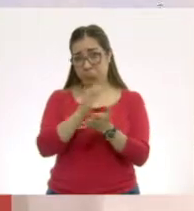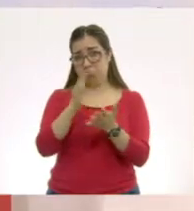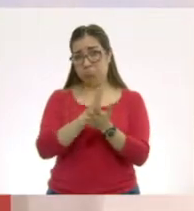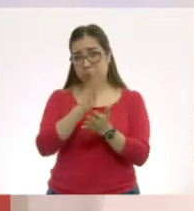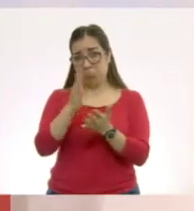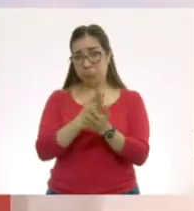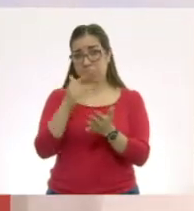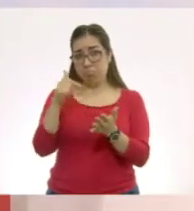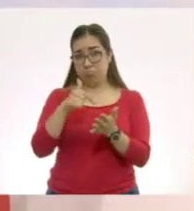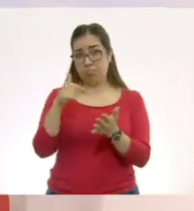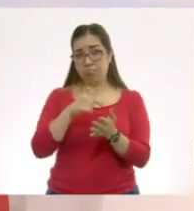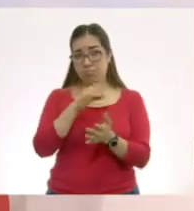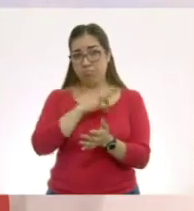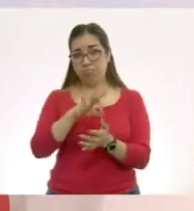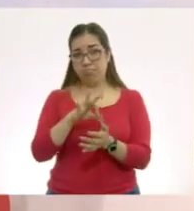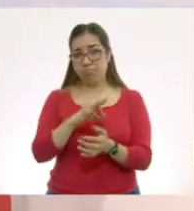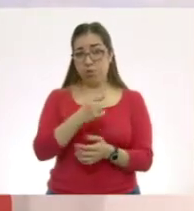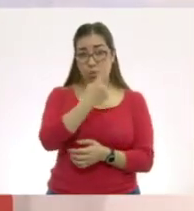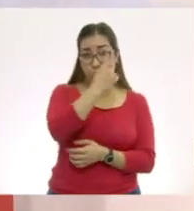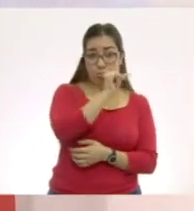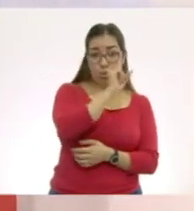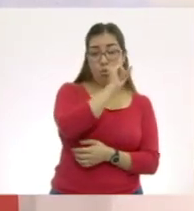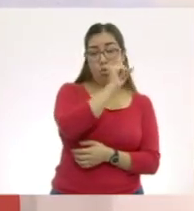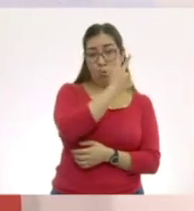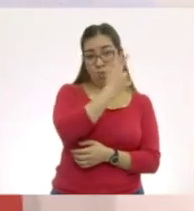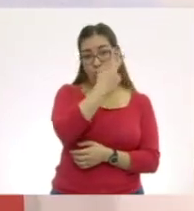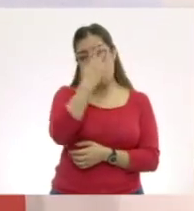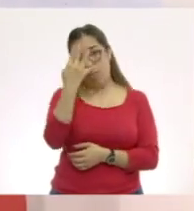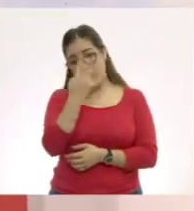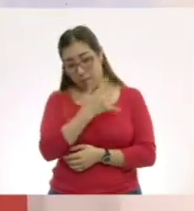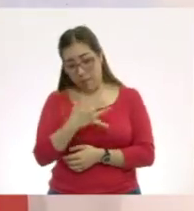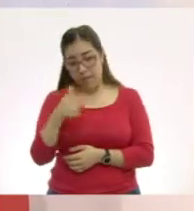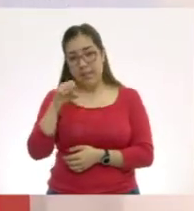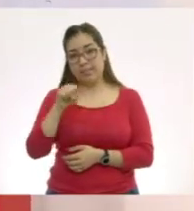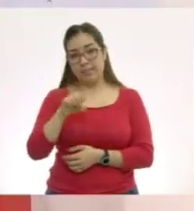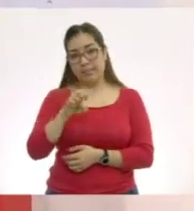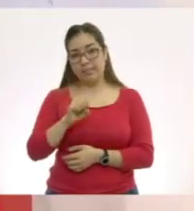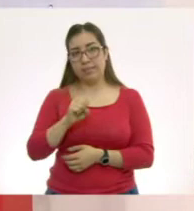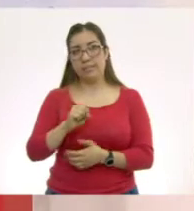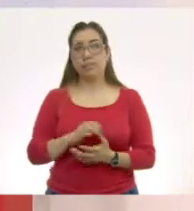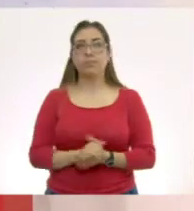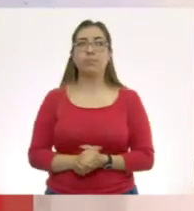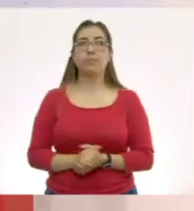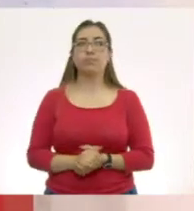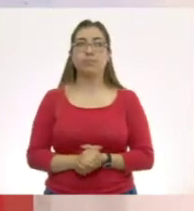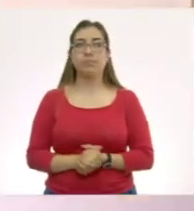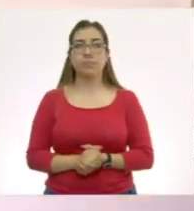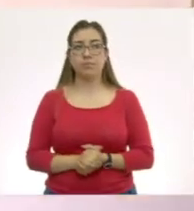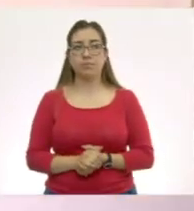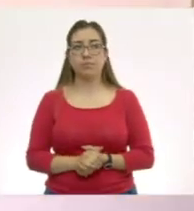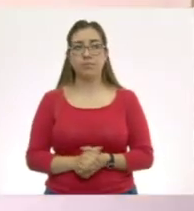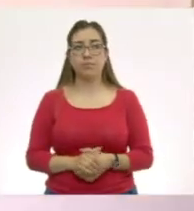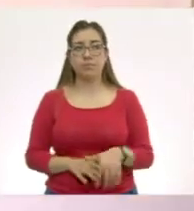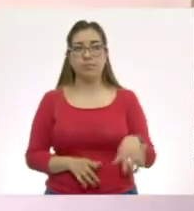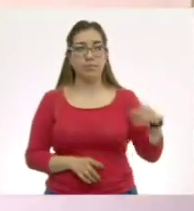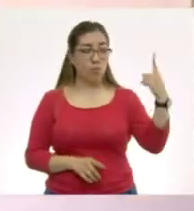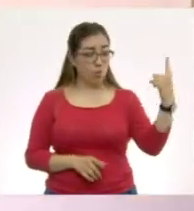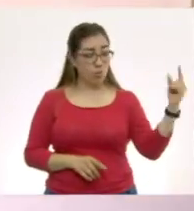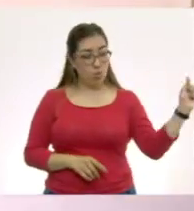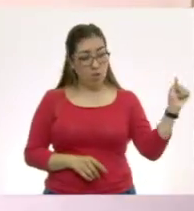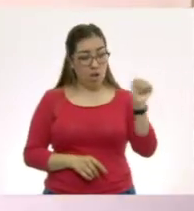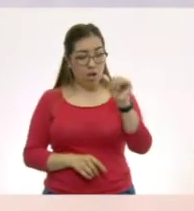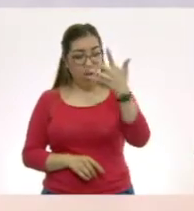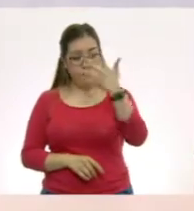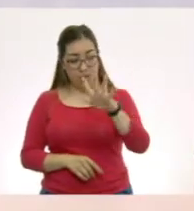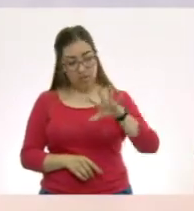grandote. Hacen del 1 al 10 en la primera fila y del 11 al 20 en la siguiente fila,